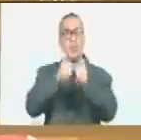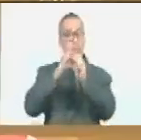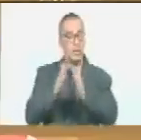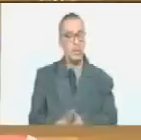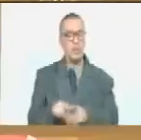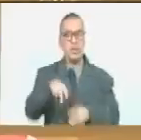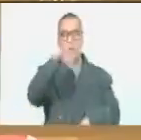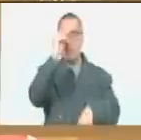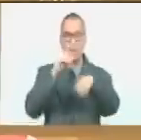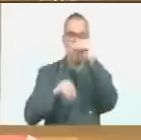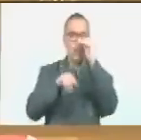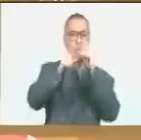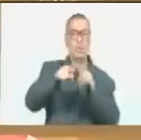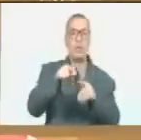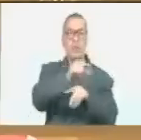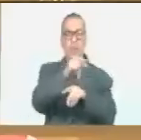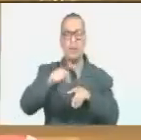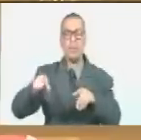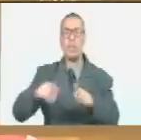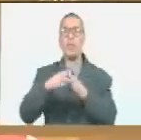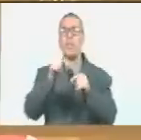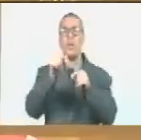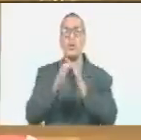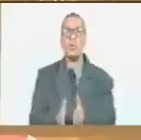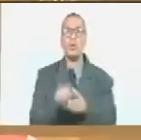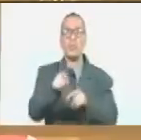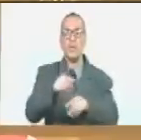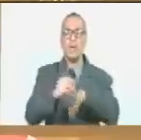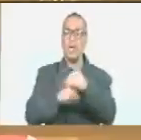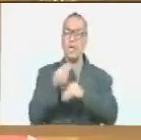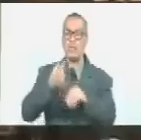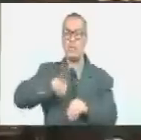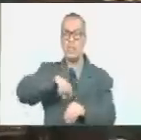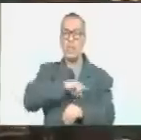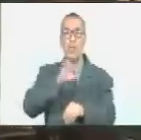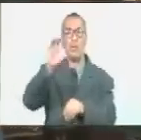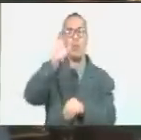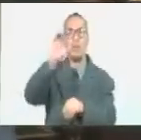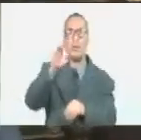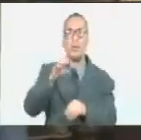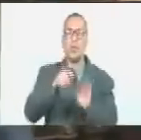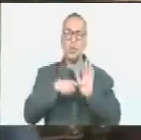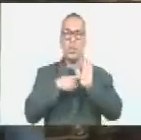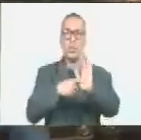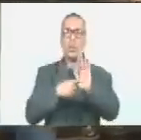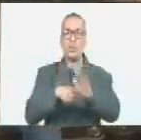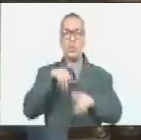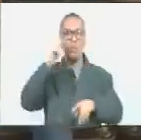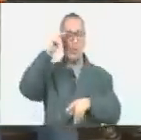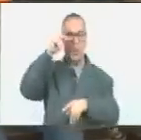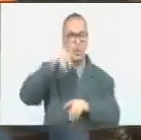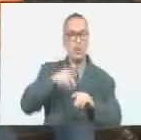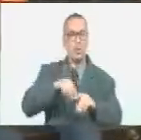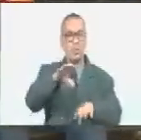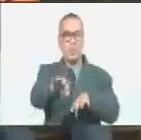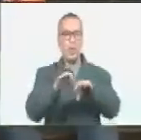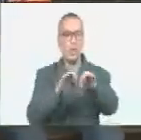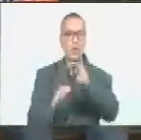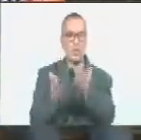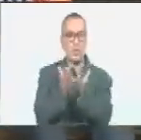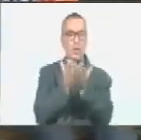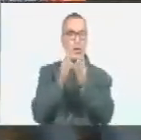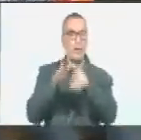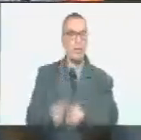atletas, aprendices, aficionados y aficionadas que hacen de nuestro país vanguardia en la enseñanza del ajedrez